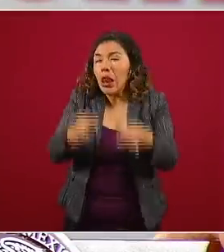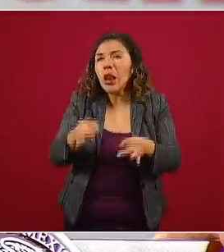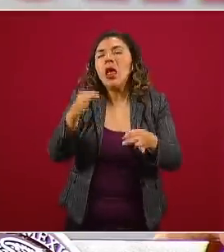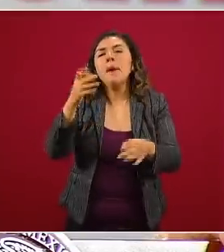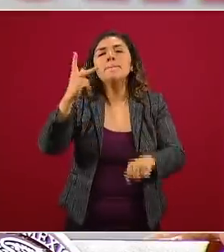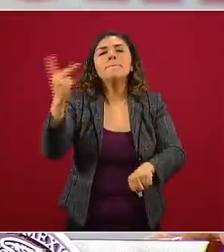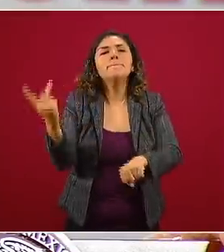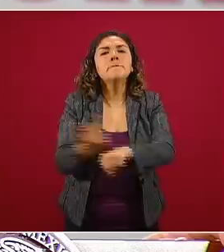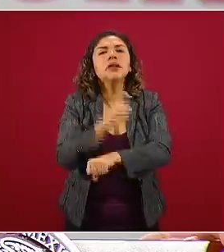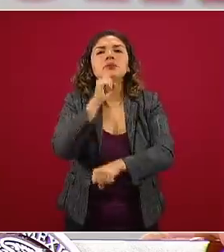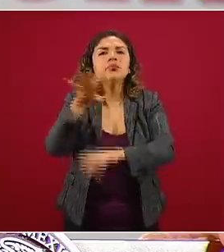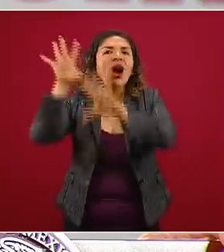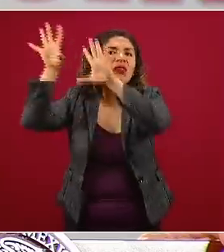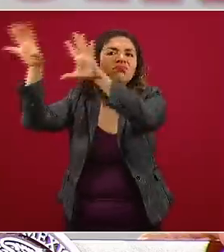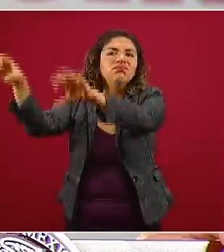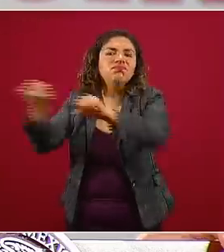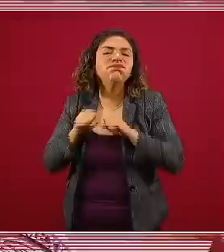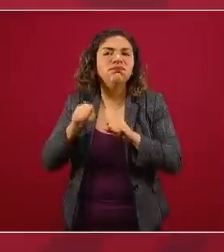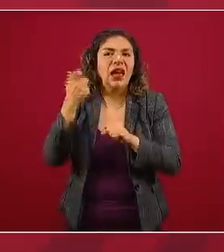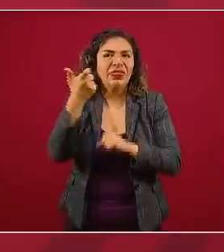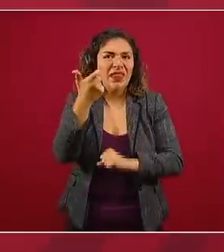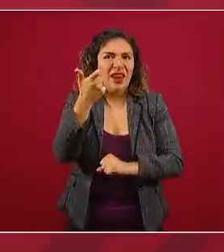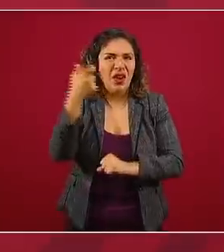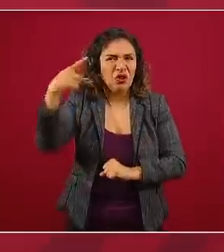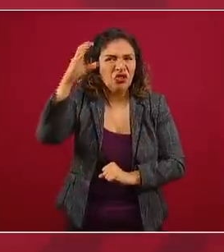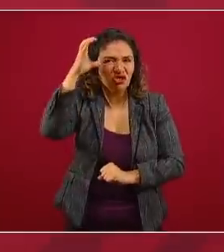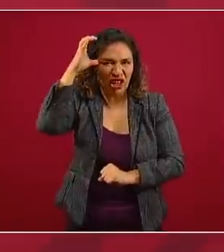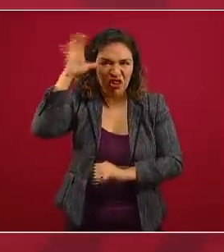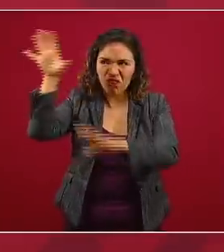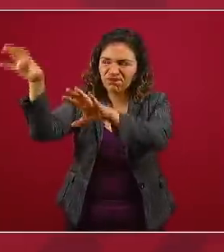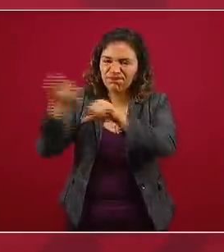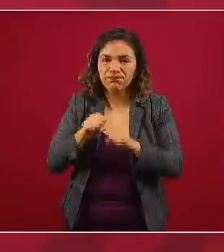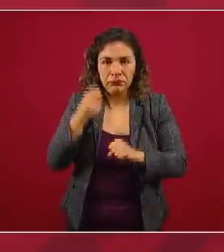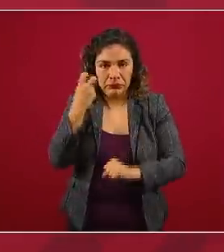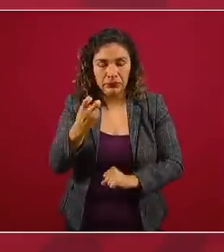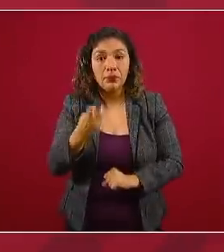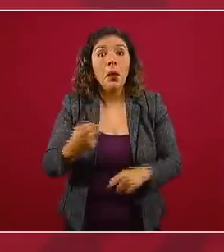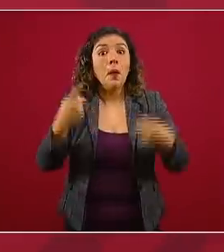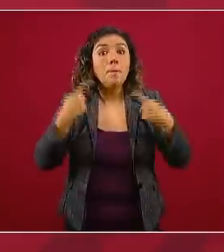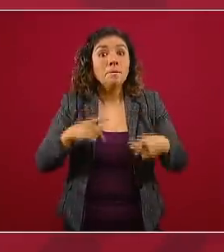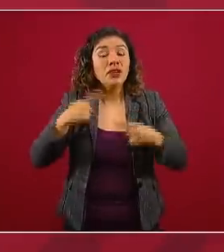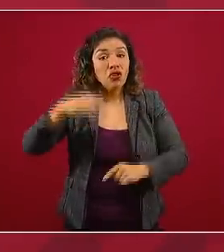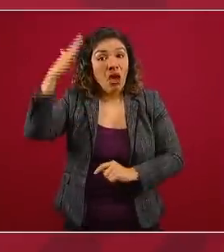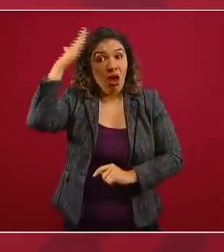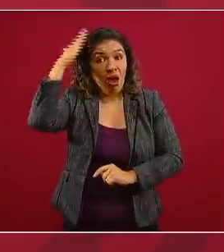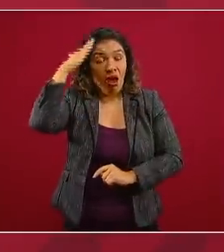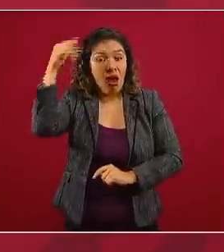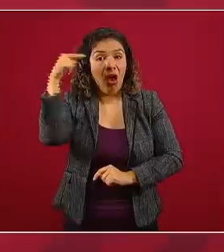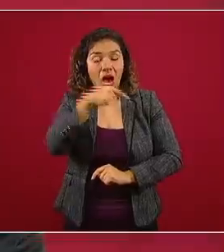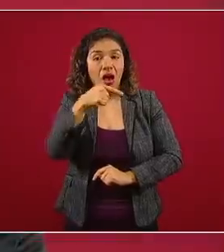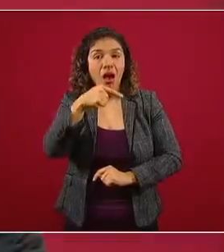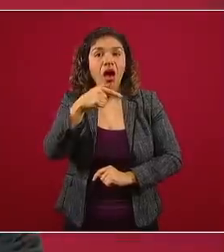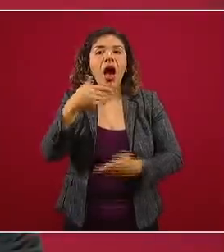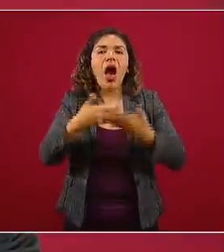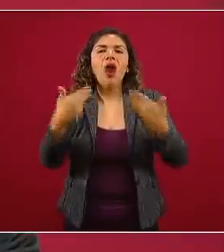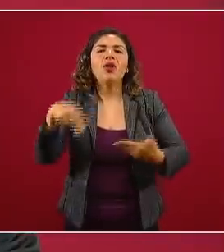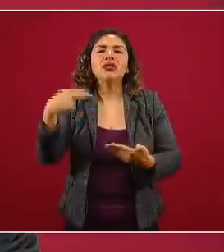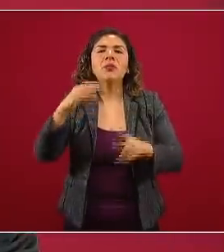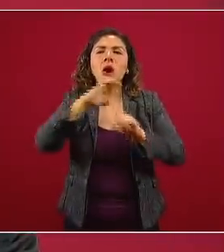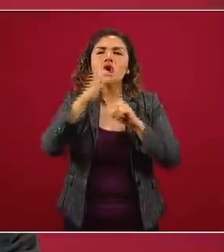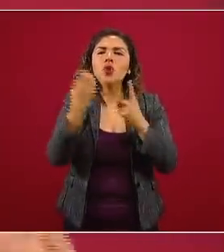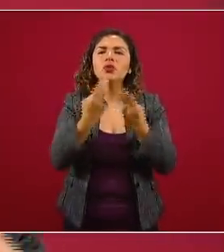cuando ocurrió lo del decomiso de este dinero y la persona que era titular de la comisión nacional